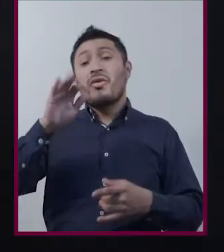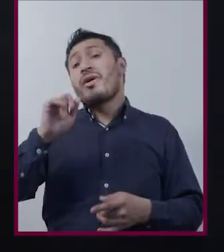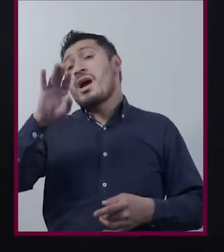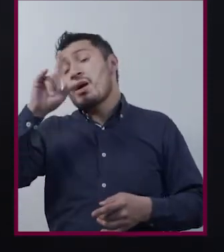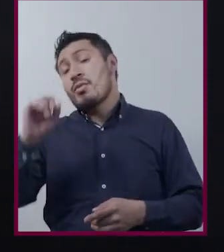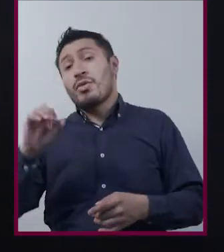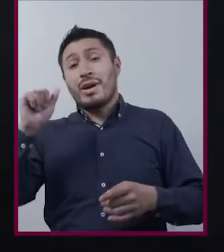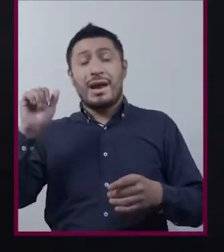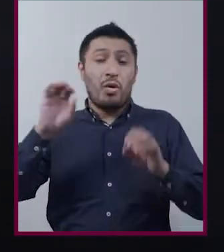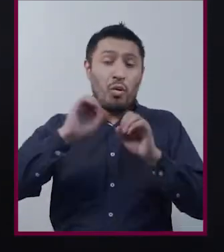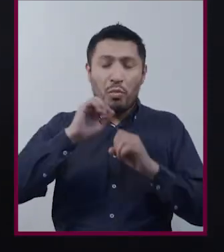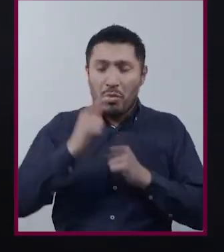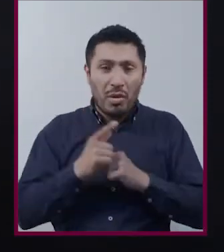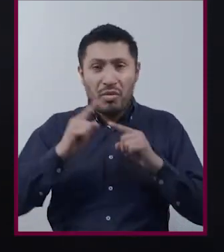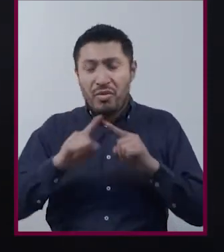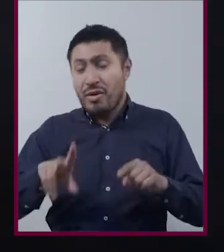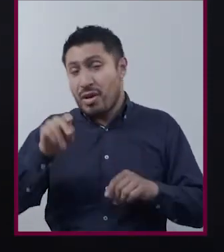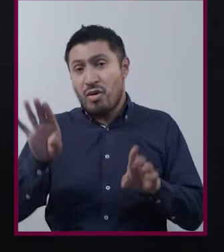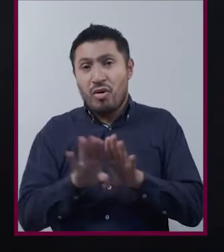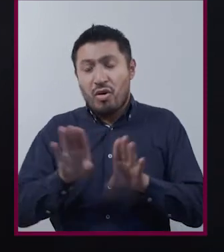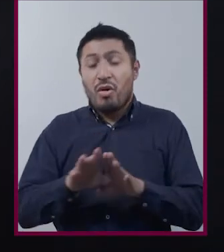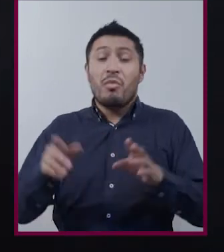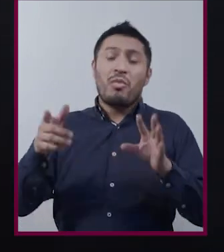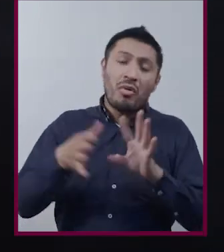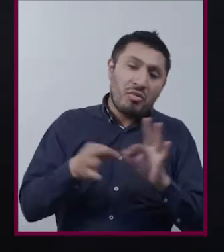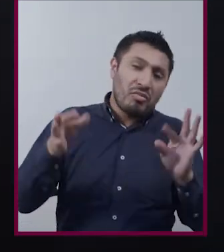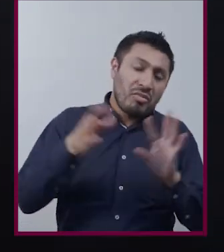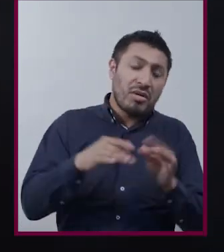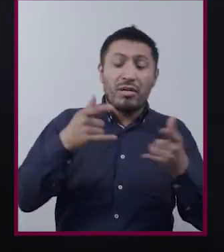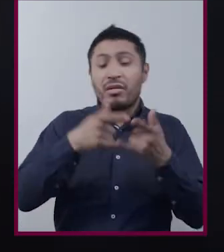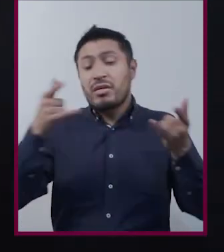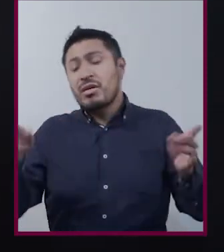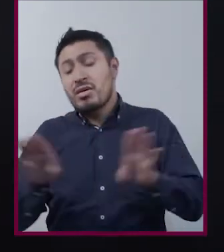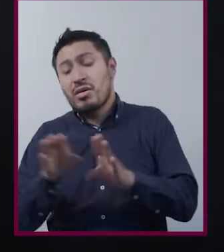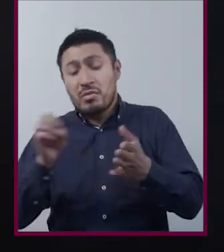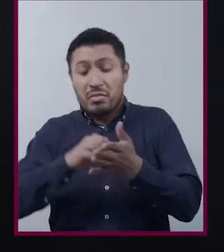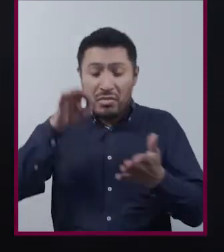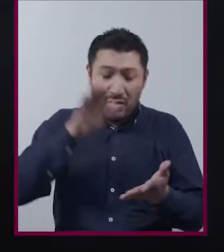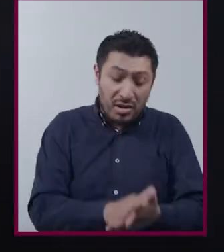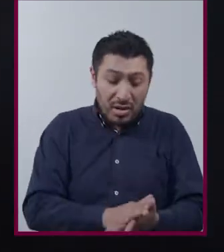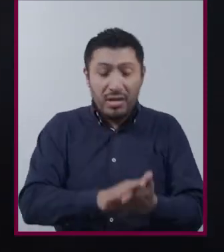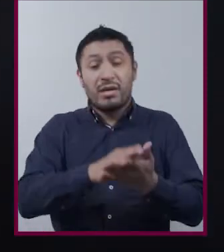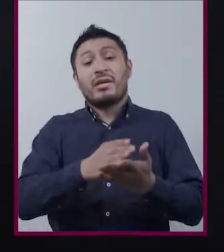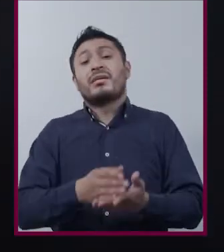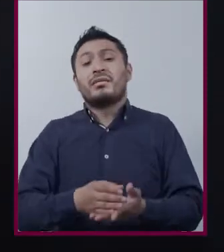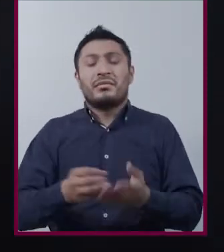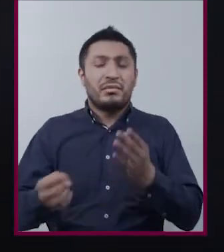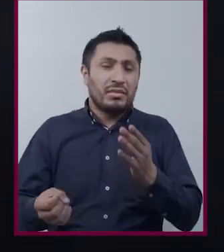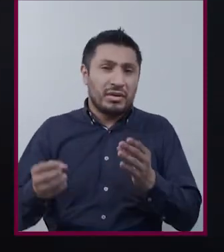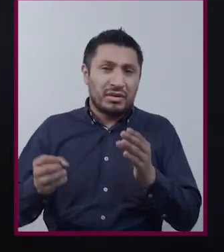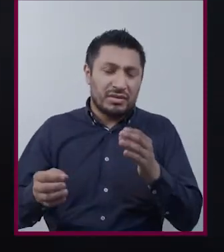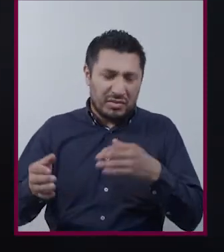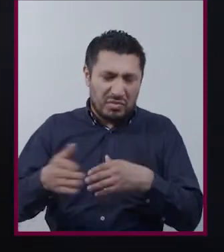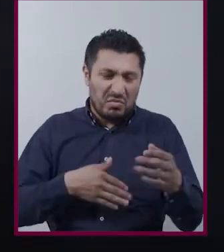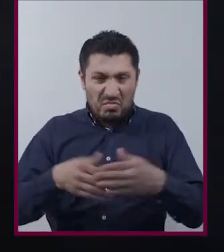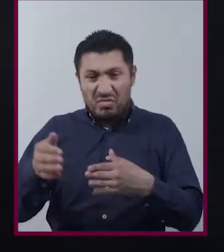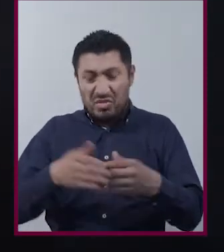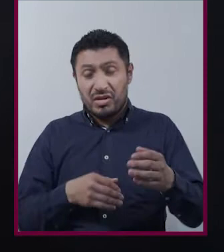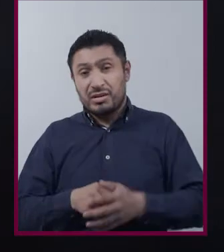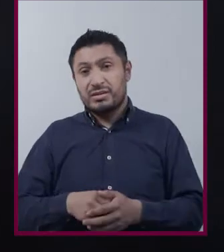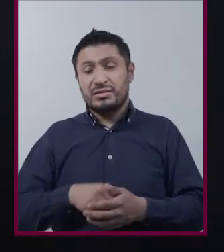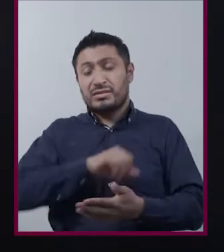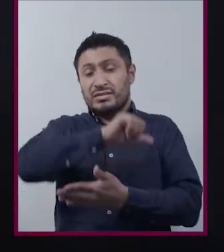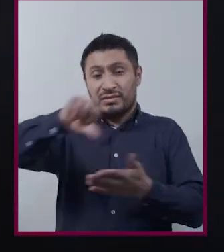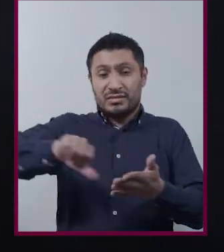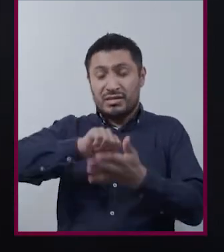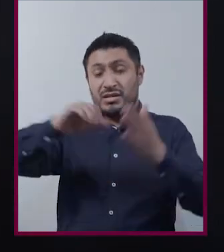la crónica, sino que más bien son narraciones o estampas descritas con una estructura novedosa, y cuyo centro es una